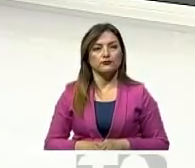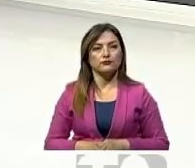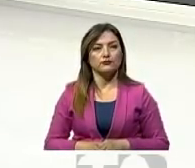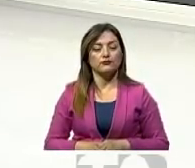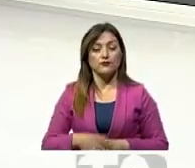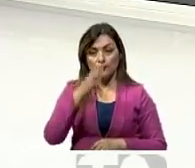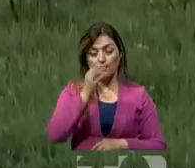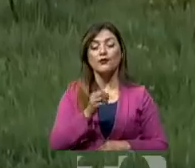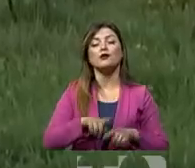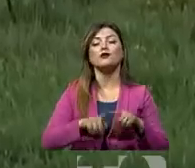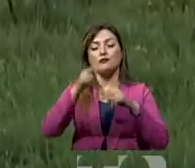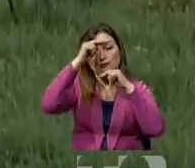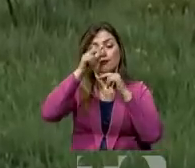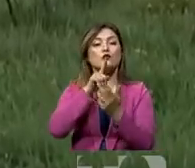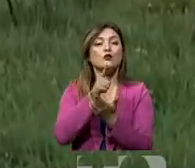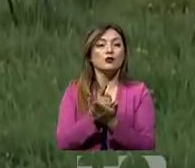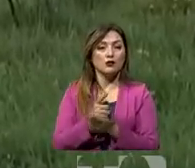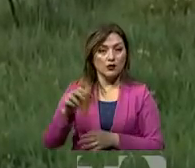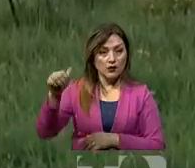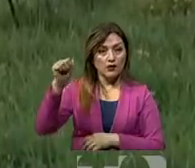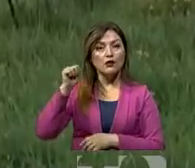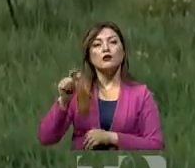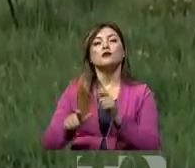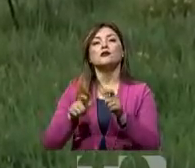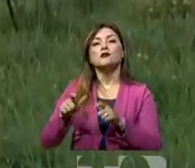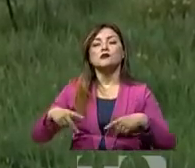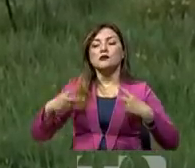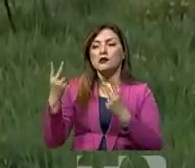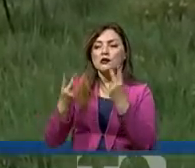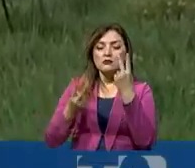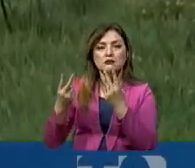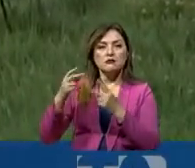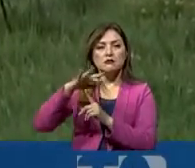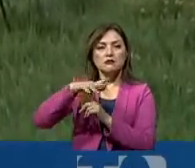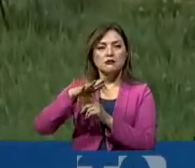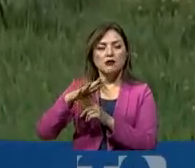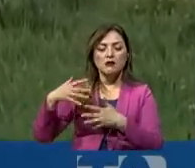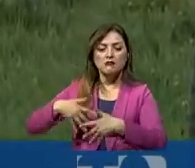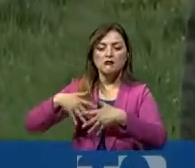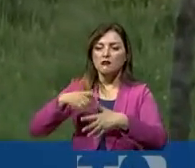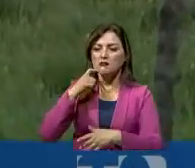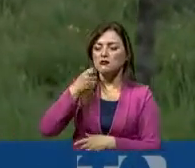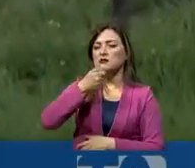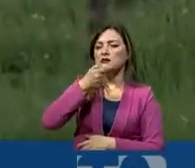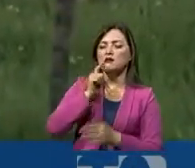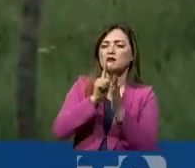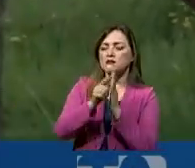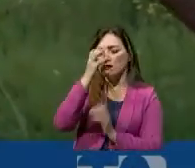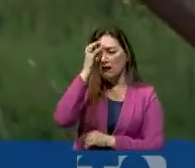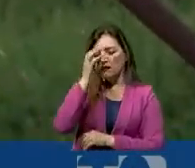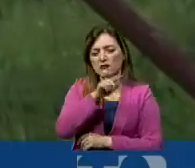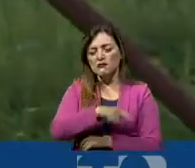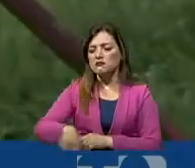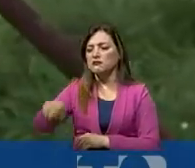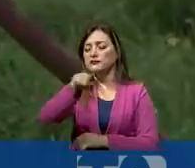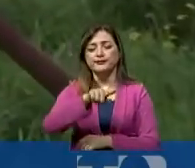Buen día, Isa, amigos televidentes. Así es, el día de ayer, moradores y visitantes del parque salieron en una microonda contándonos su preocupación respecto